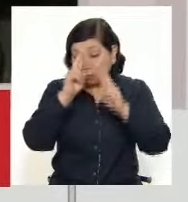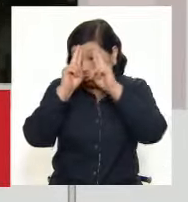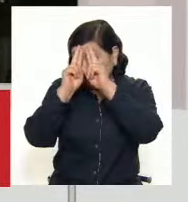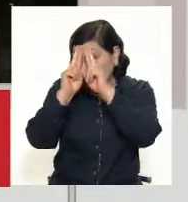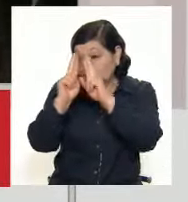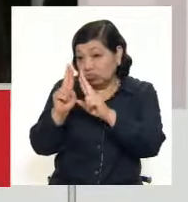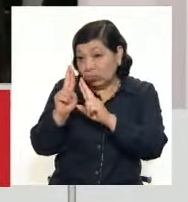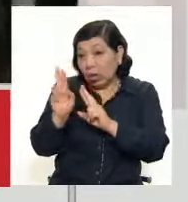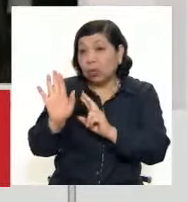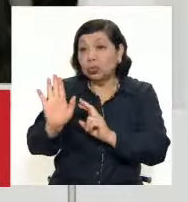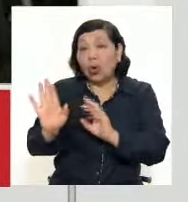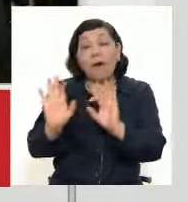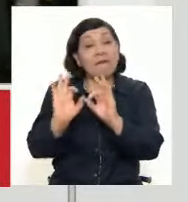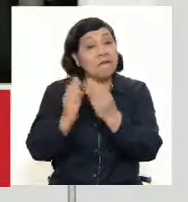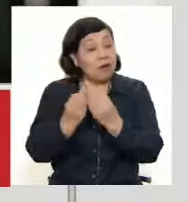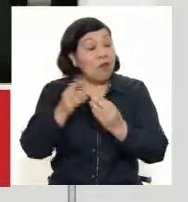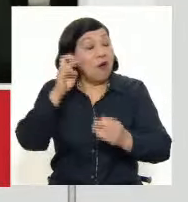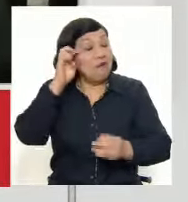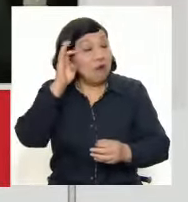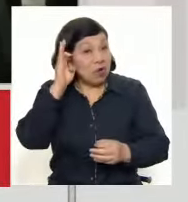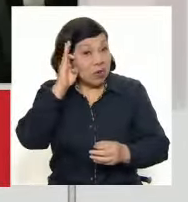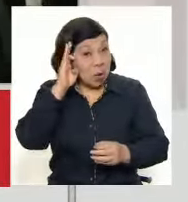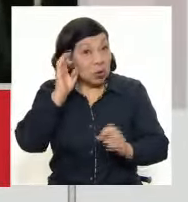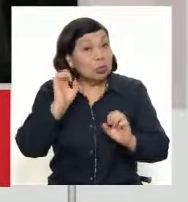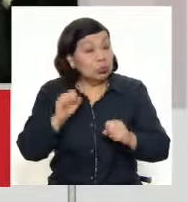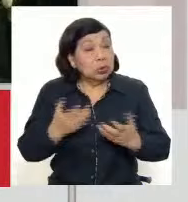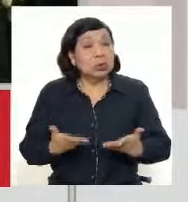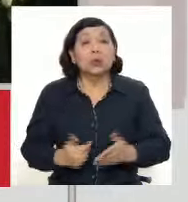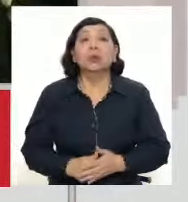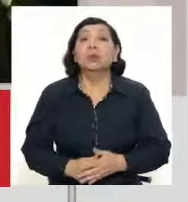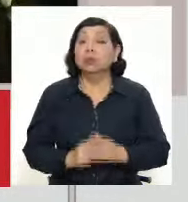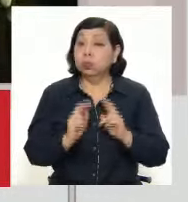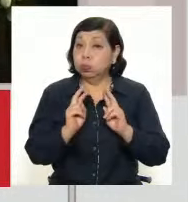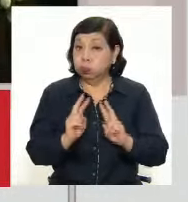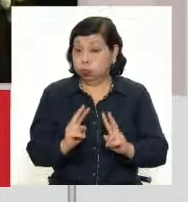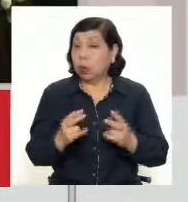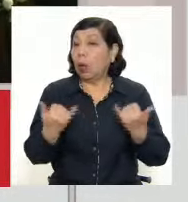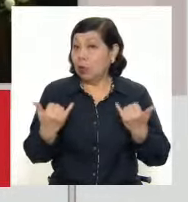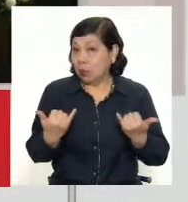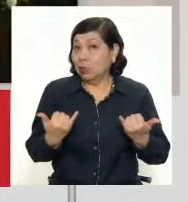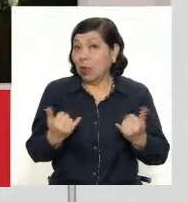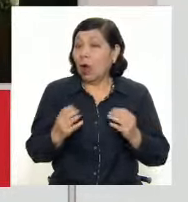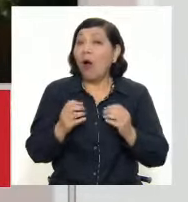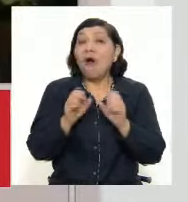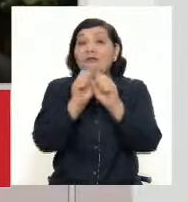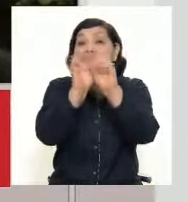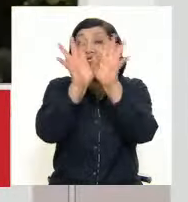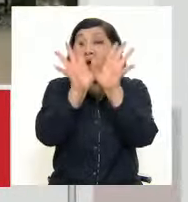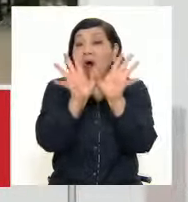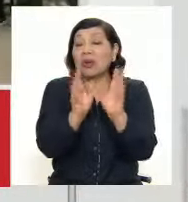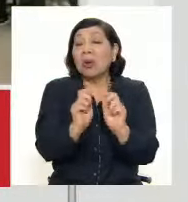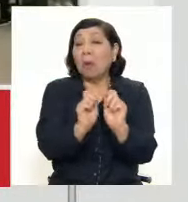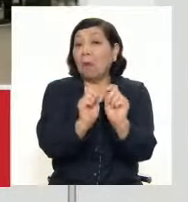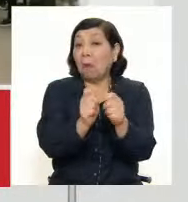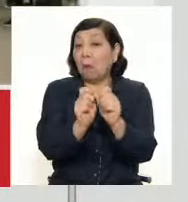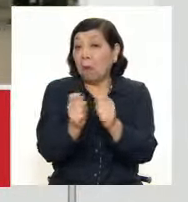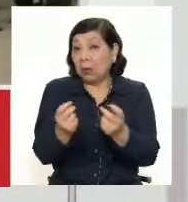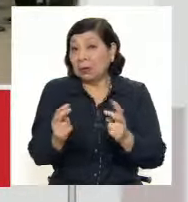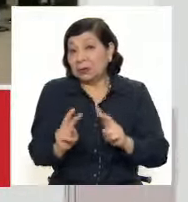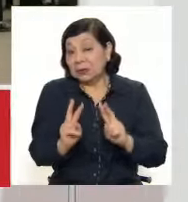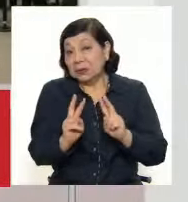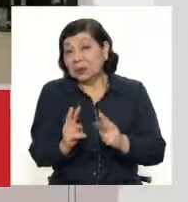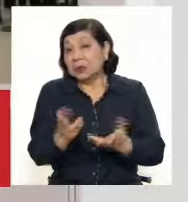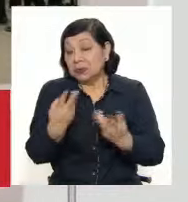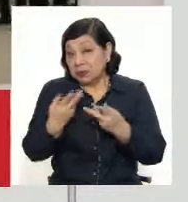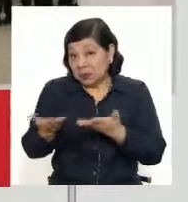respeto hacia la familia Fujimori y Gucci, y se puede evidenciar, ¿no?, en estos arreglos florales que también lo estábamos viendo, y ahí